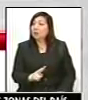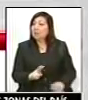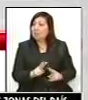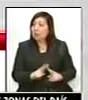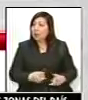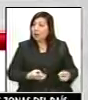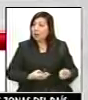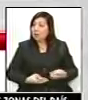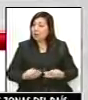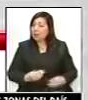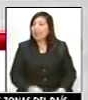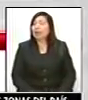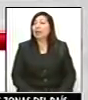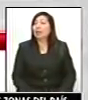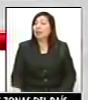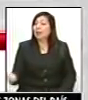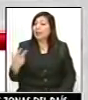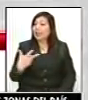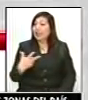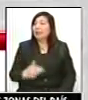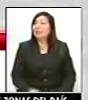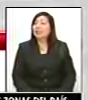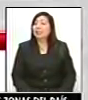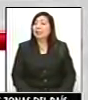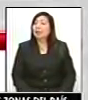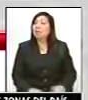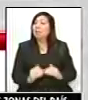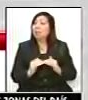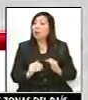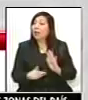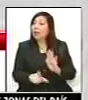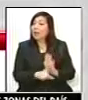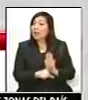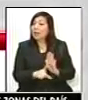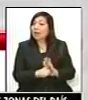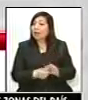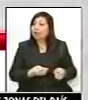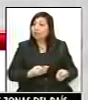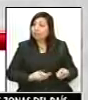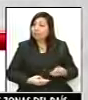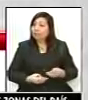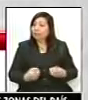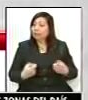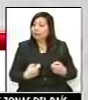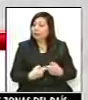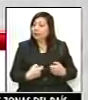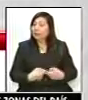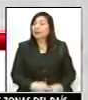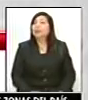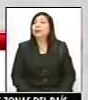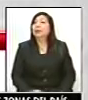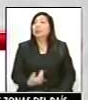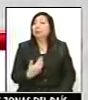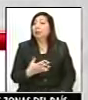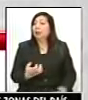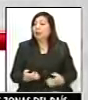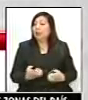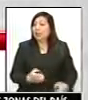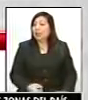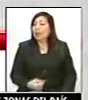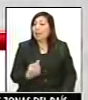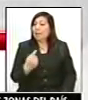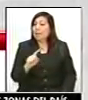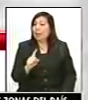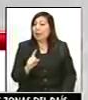del mercado. 3. Creación de marco legal, el comercializador de energía y las pérdidas económicas